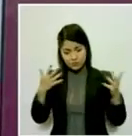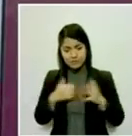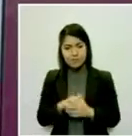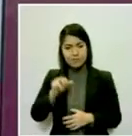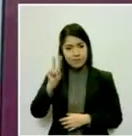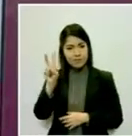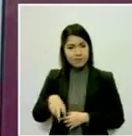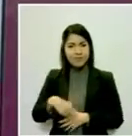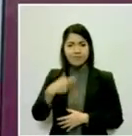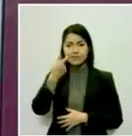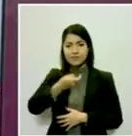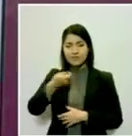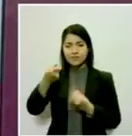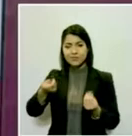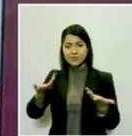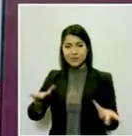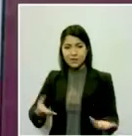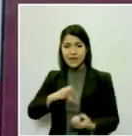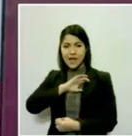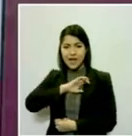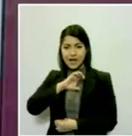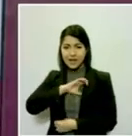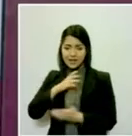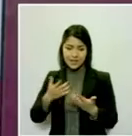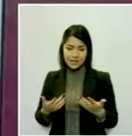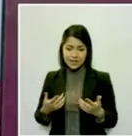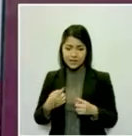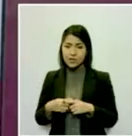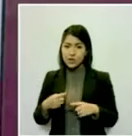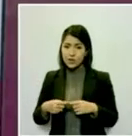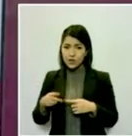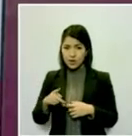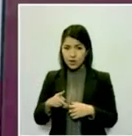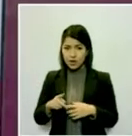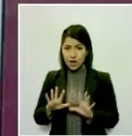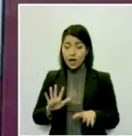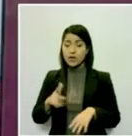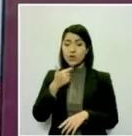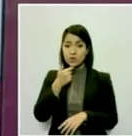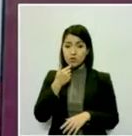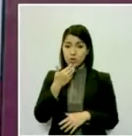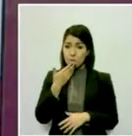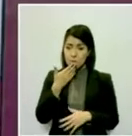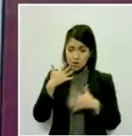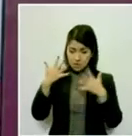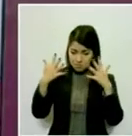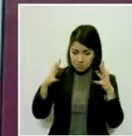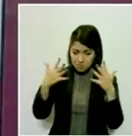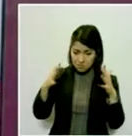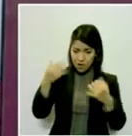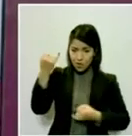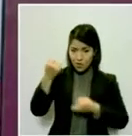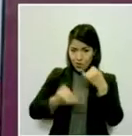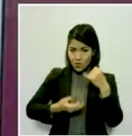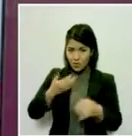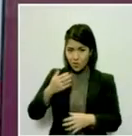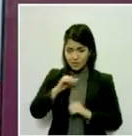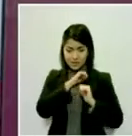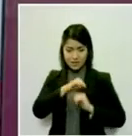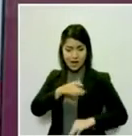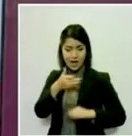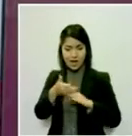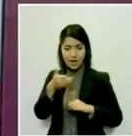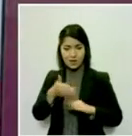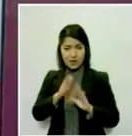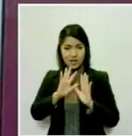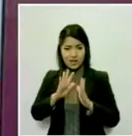de verdad saludo con muy buen ánimo de que el Poder Judicial Federal, el juez en turno, haya